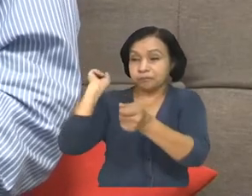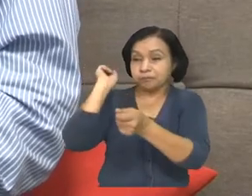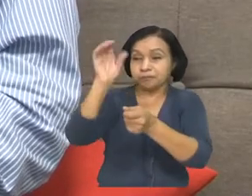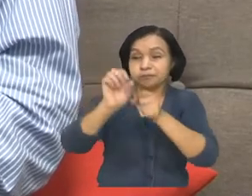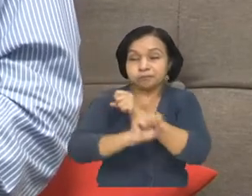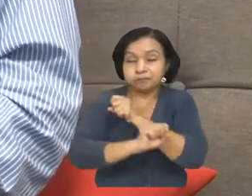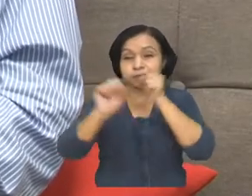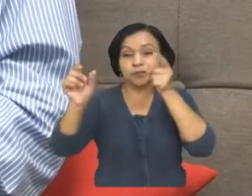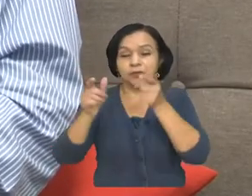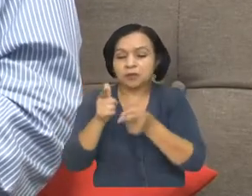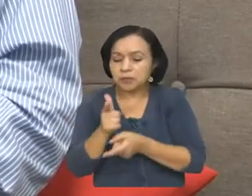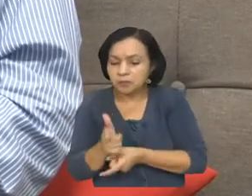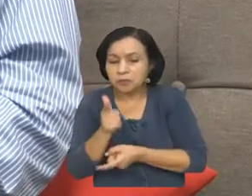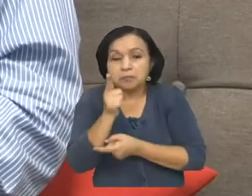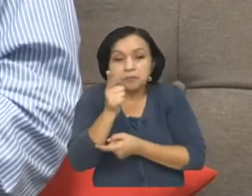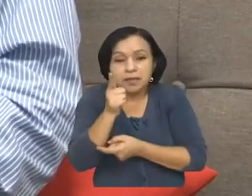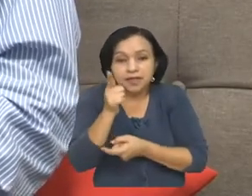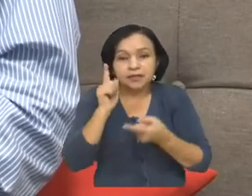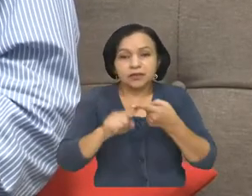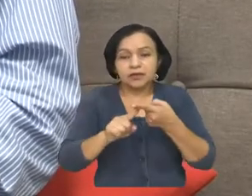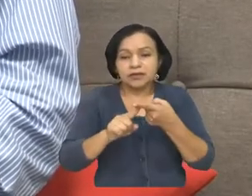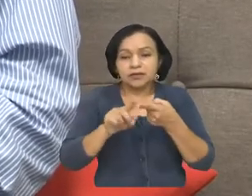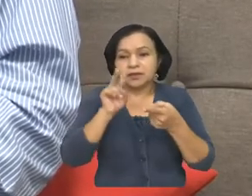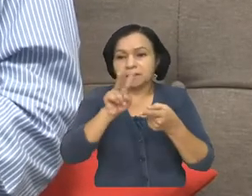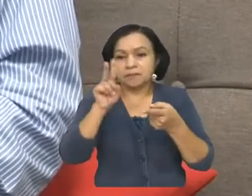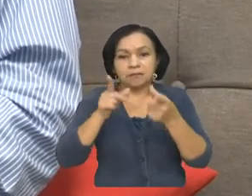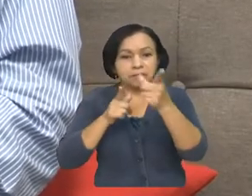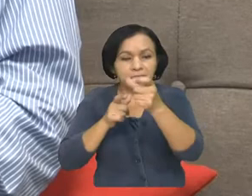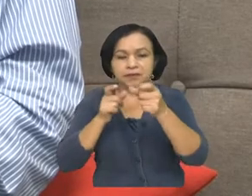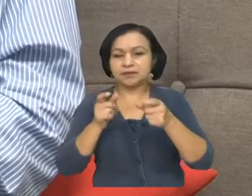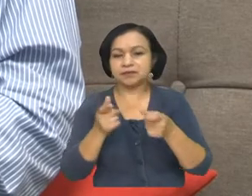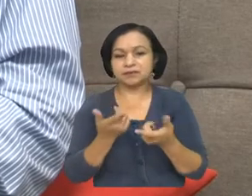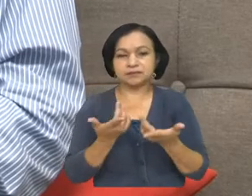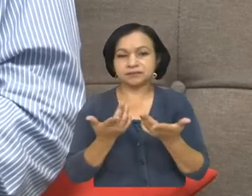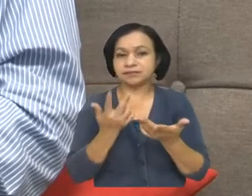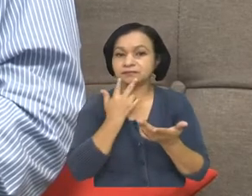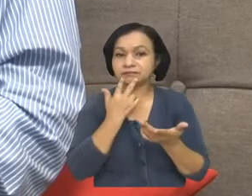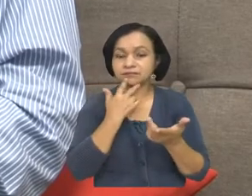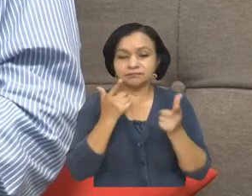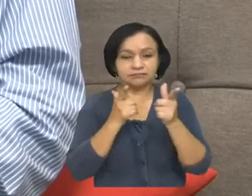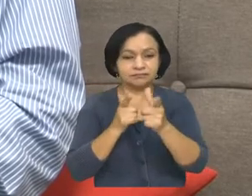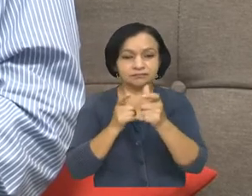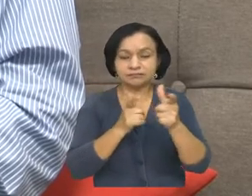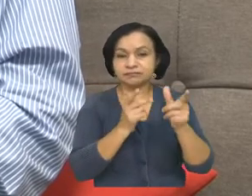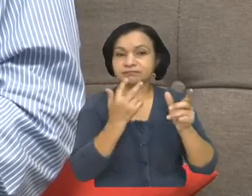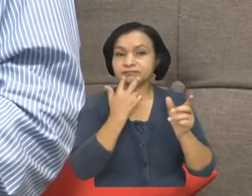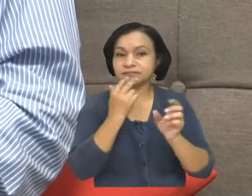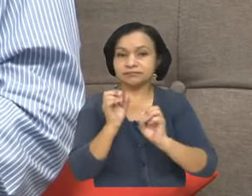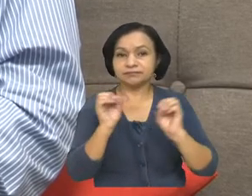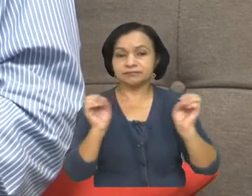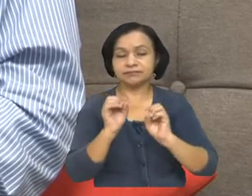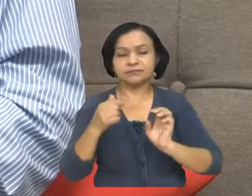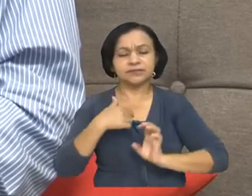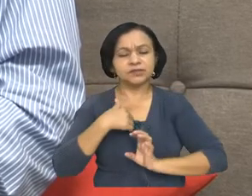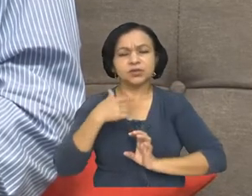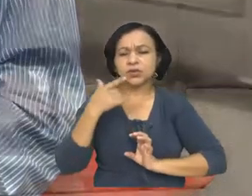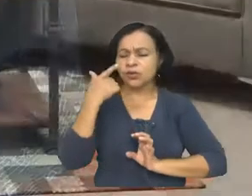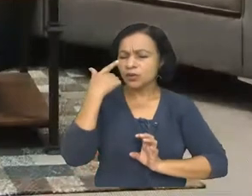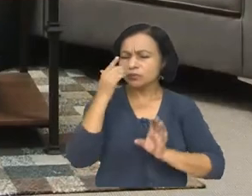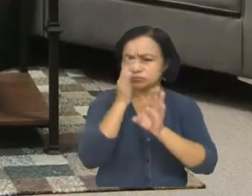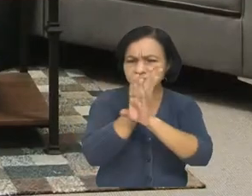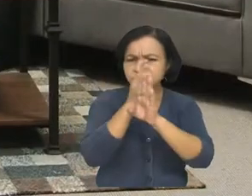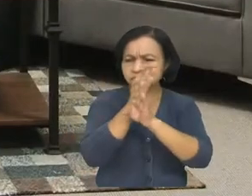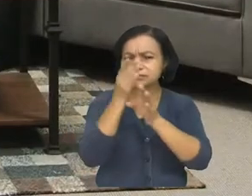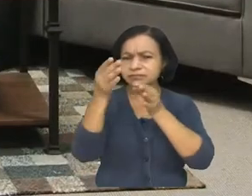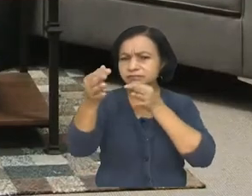sea, porque realmente nosotros no teníamos armamento, pues. Don Ramón, tengo una curiosidad. Usted